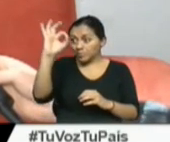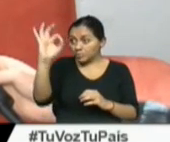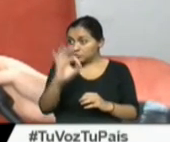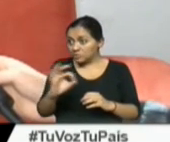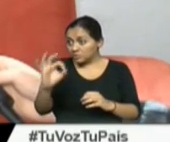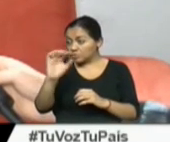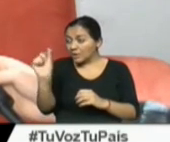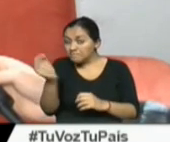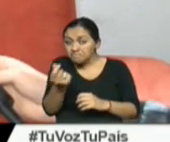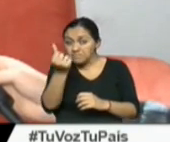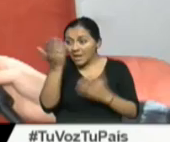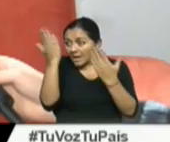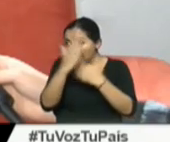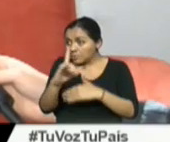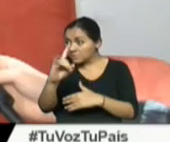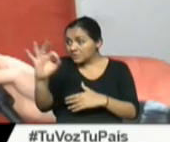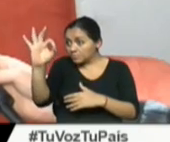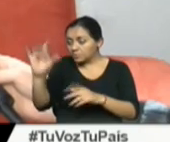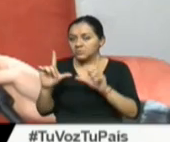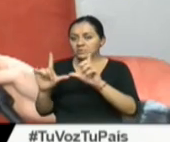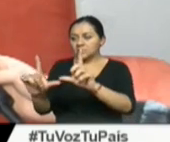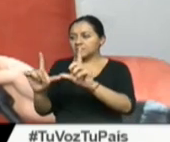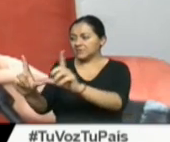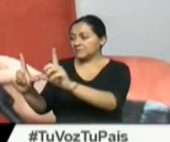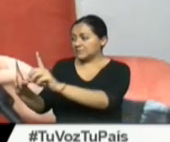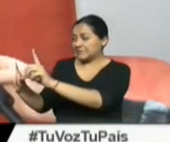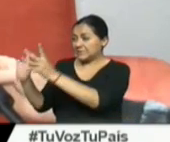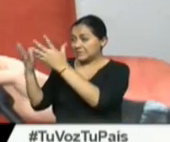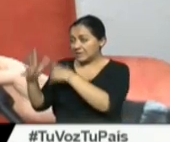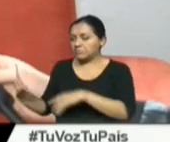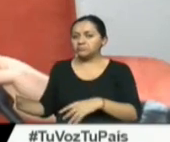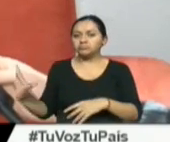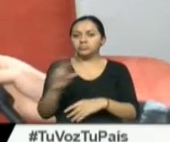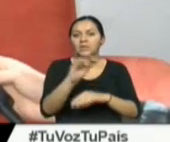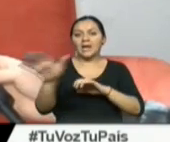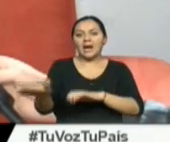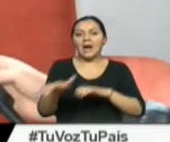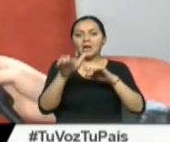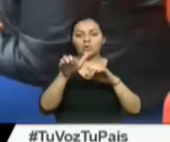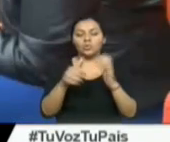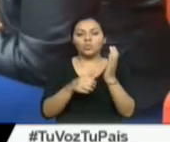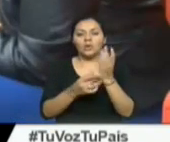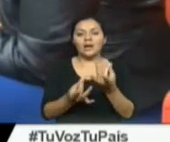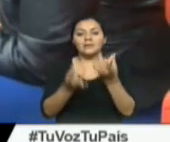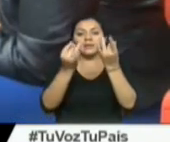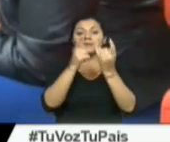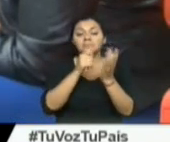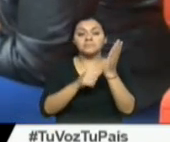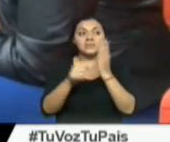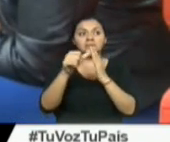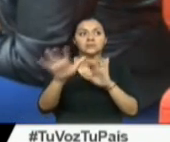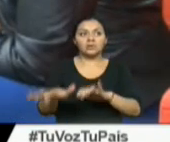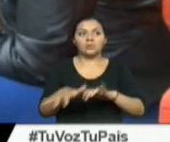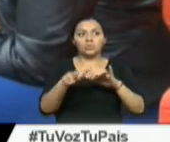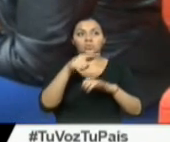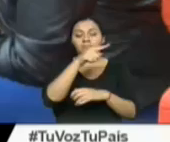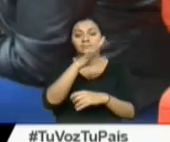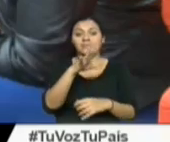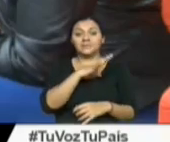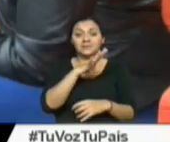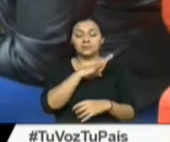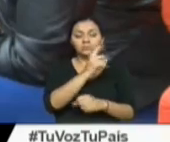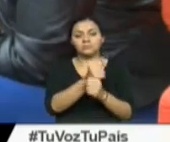nuestros productores estén ya certificados por este programa que es de agrocalidad por parte del Ministerio, ¿no? Edwin Santos, quien se dedica a